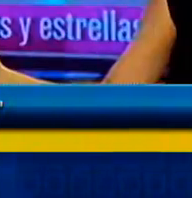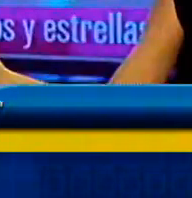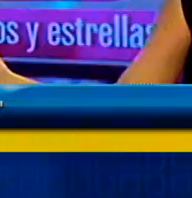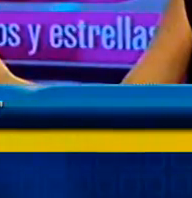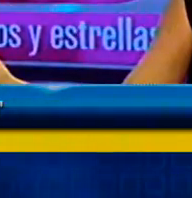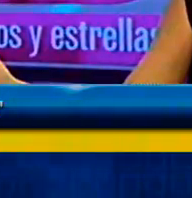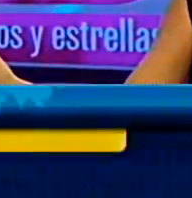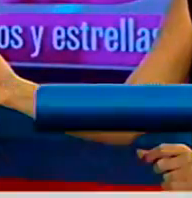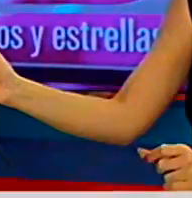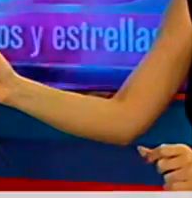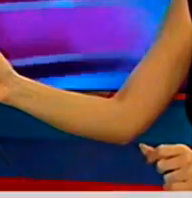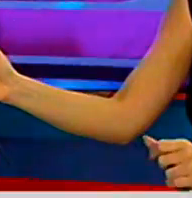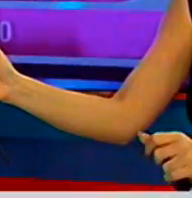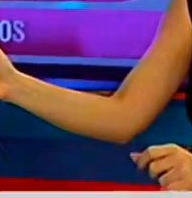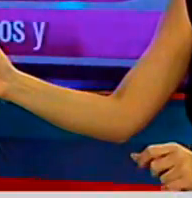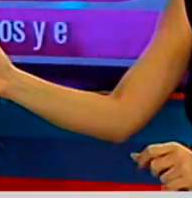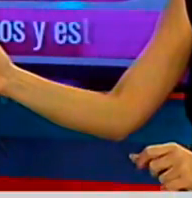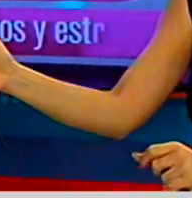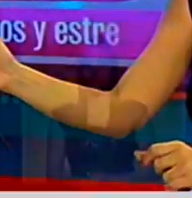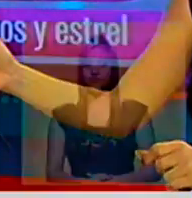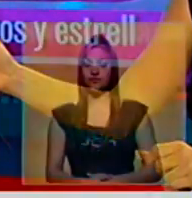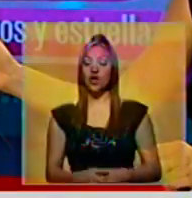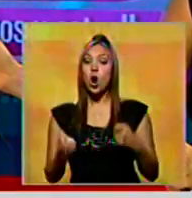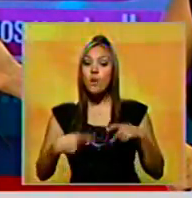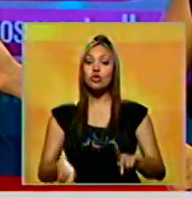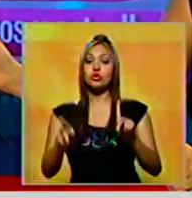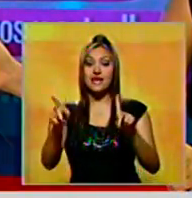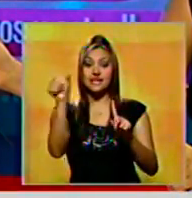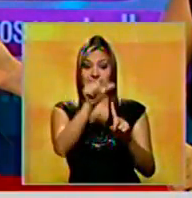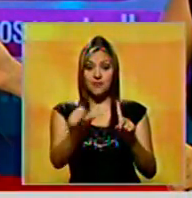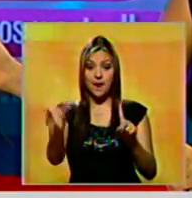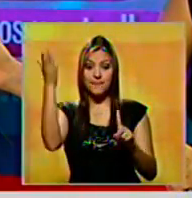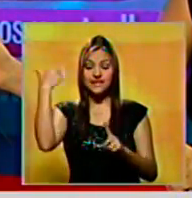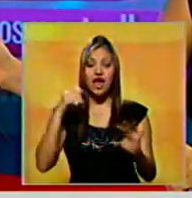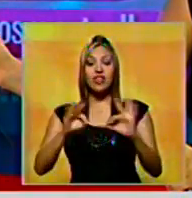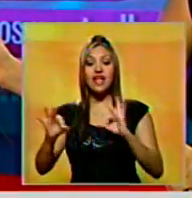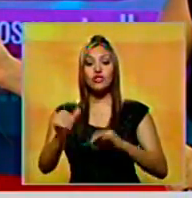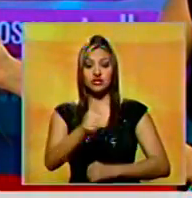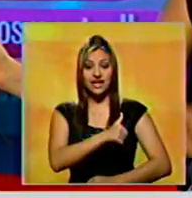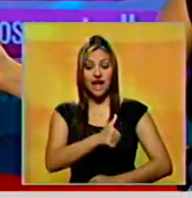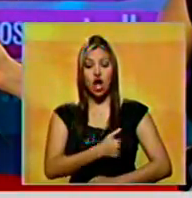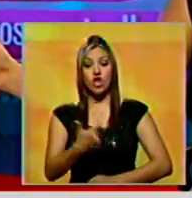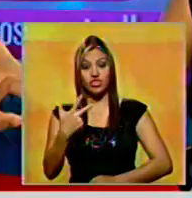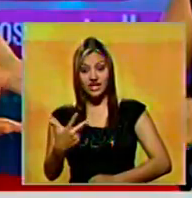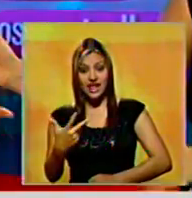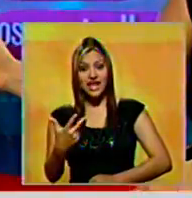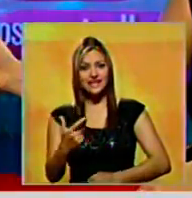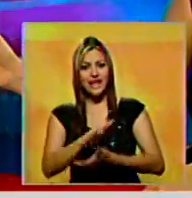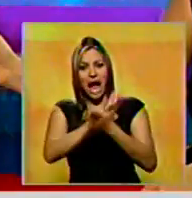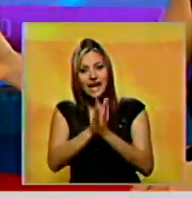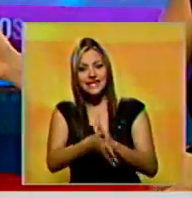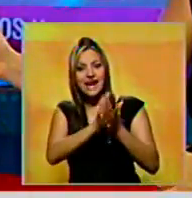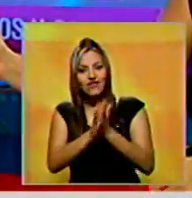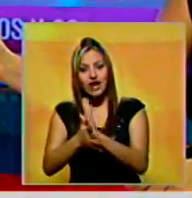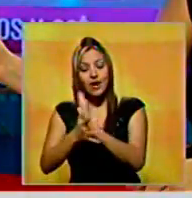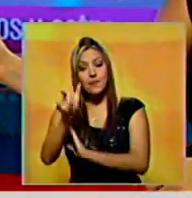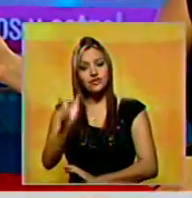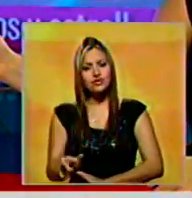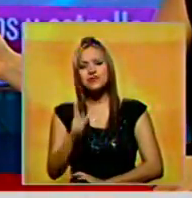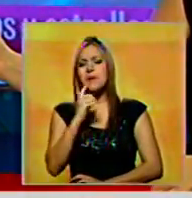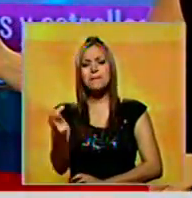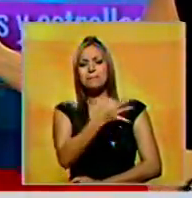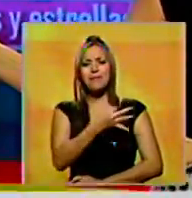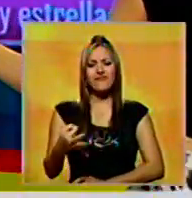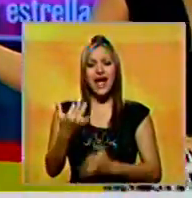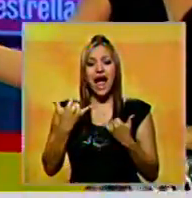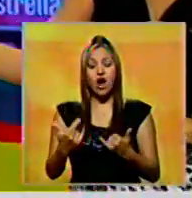Que tuvimos la oportunidad el fin de semana pasado en el Teatro de Chacao, que tuvimos 3 funciones agotadas, fue espectacular. Y